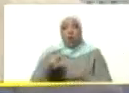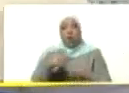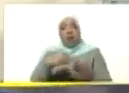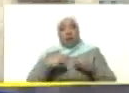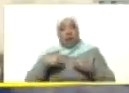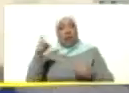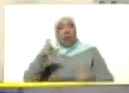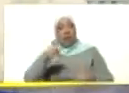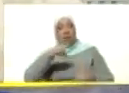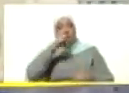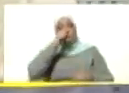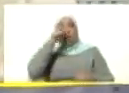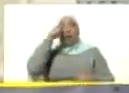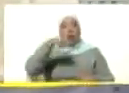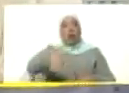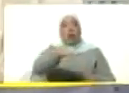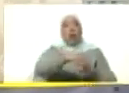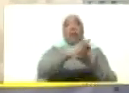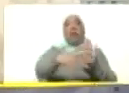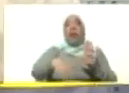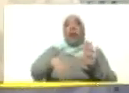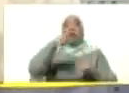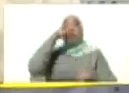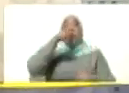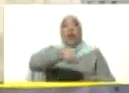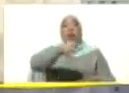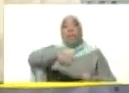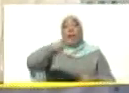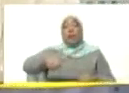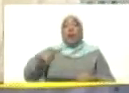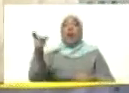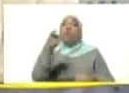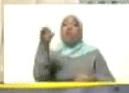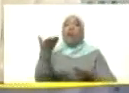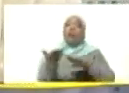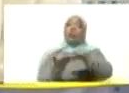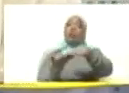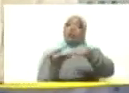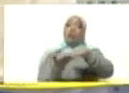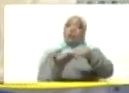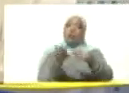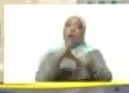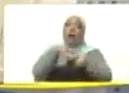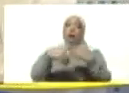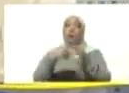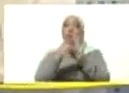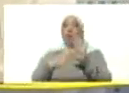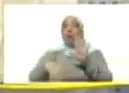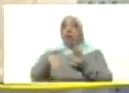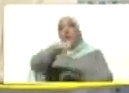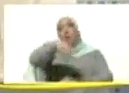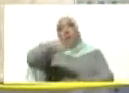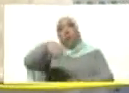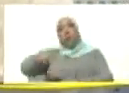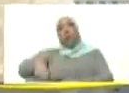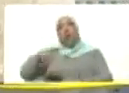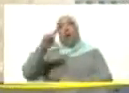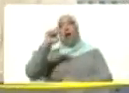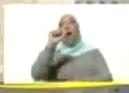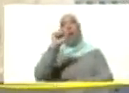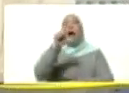nuestro pueblo, los derechos de nuestro pueblo y las soluciones a las necesidades y derechos de nuestro pueblo. El ALBA, 18